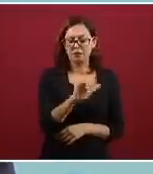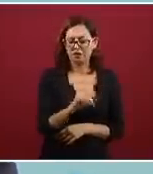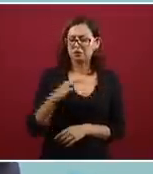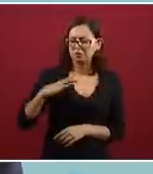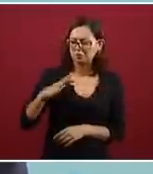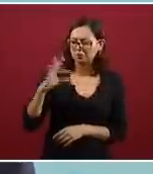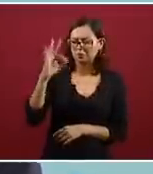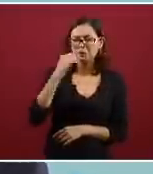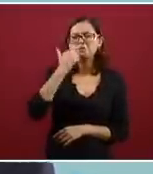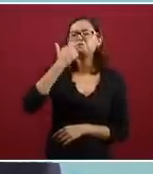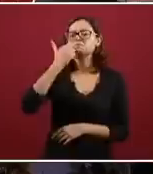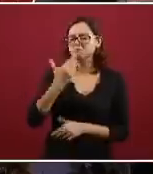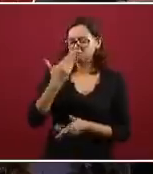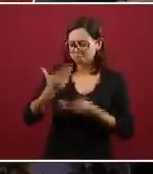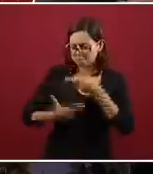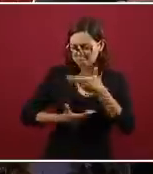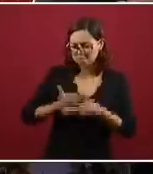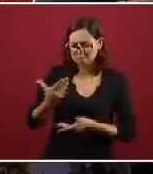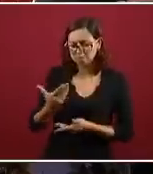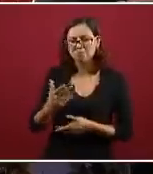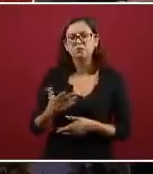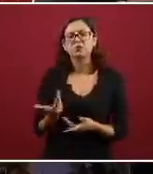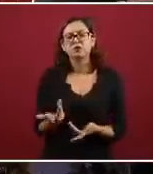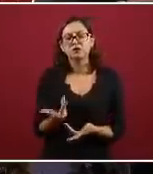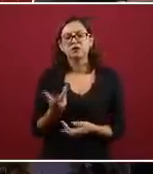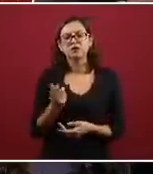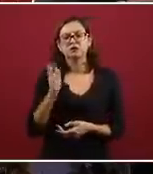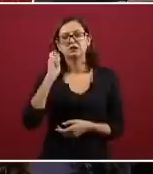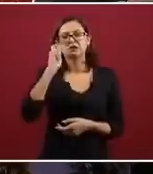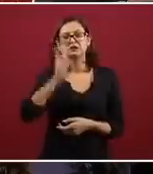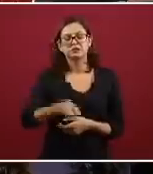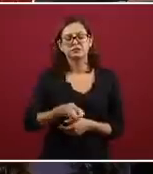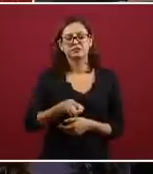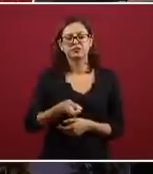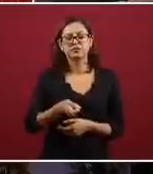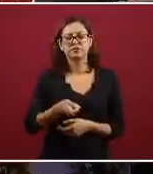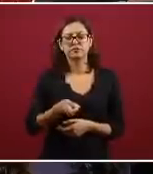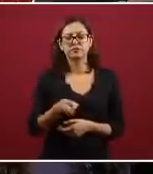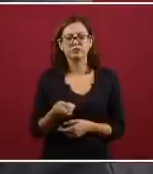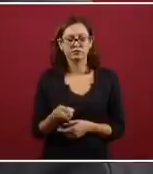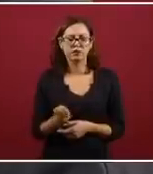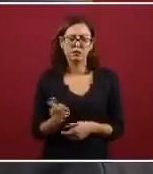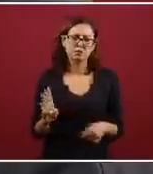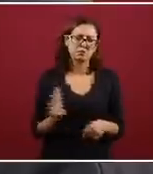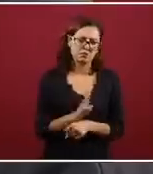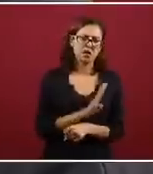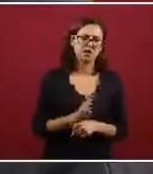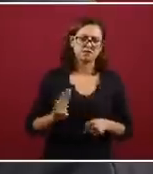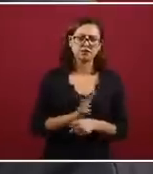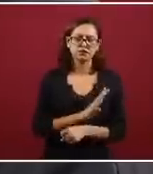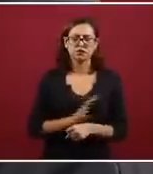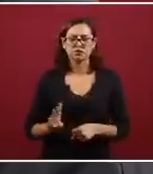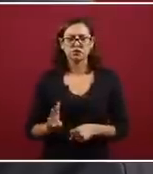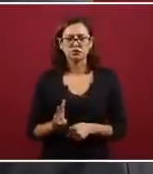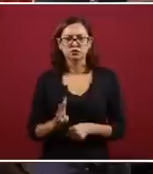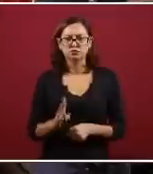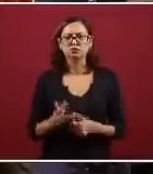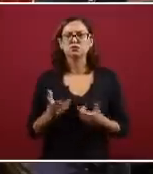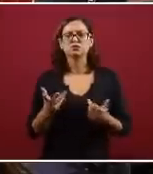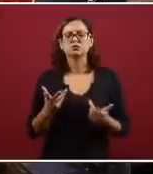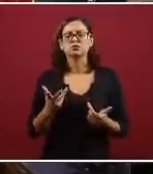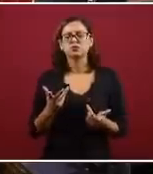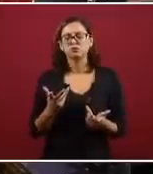partes. Esta negociación tiene como resultado un beneficio para los dos, como ya se ha dicho, y